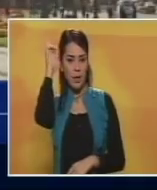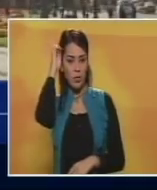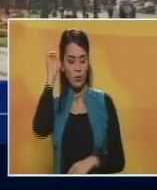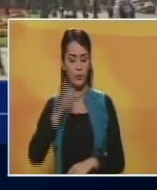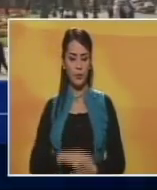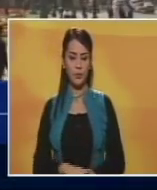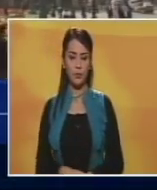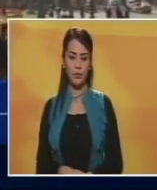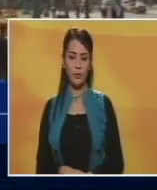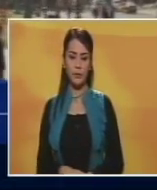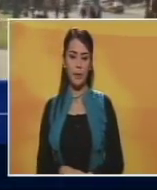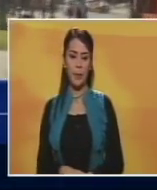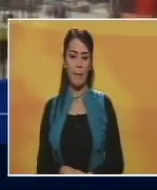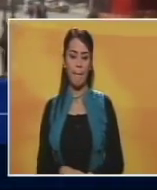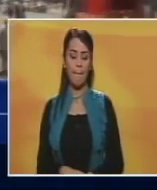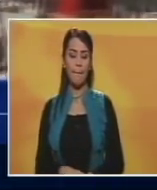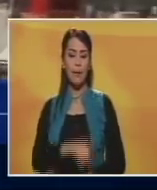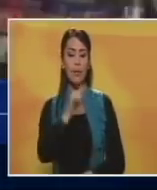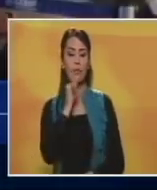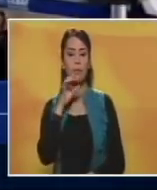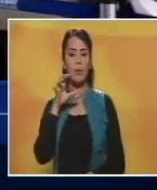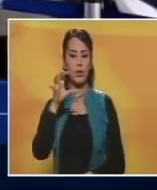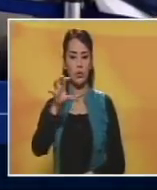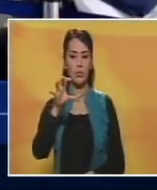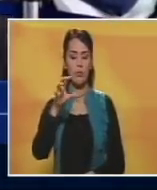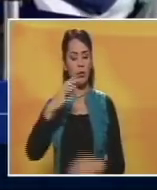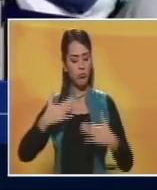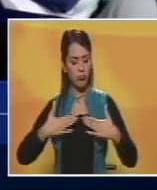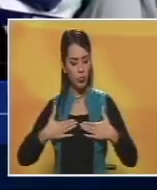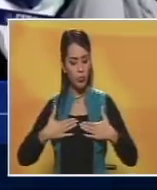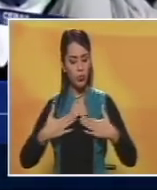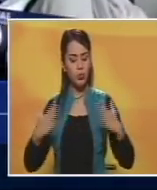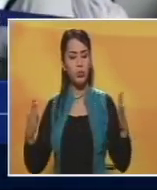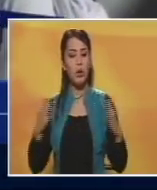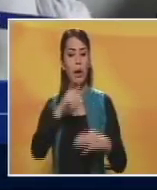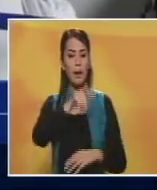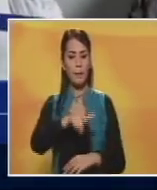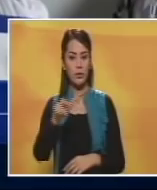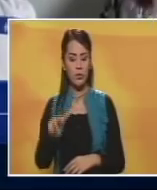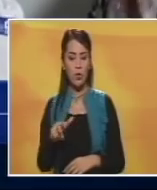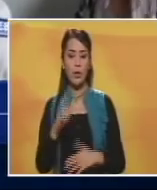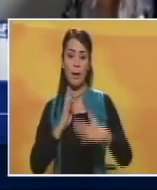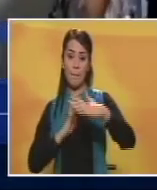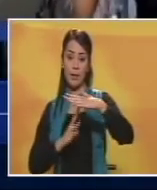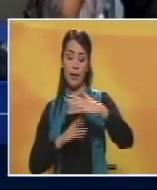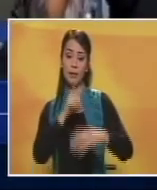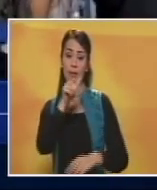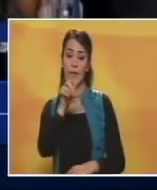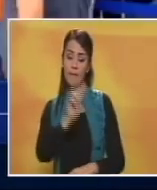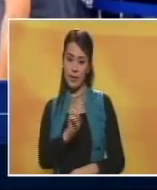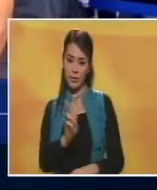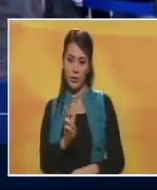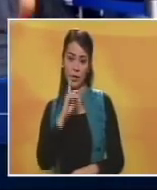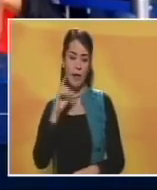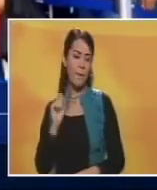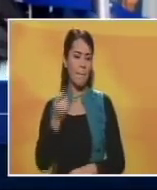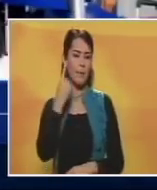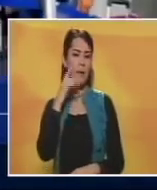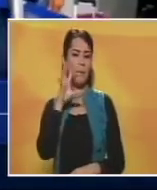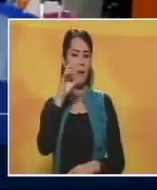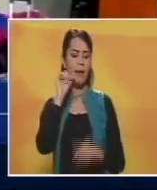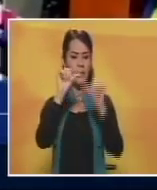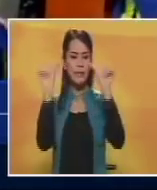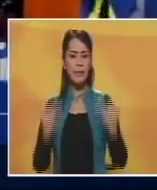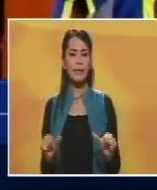Enrique Bustamante, enfatizó que su país abrió las puertas a los migrantes venezolanos y fue el primer país que creó un sistema